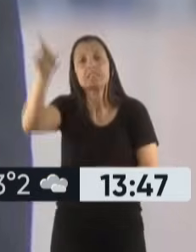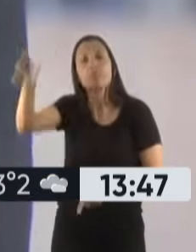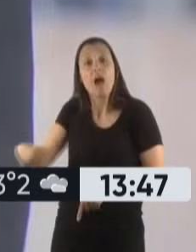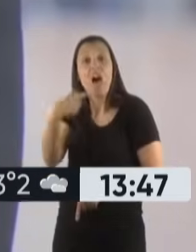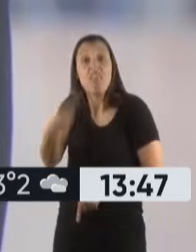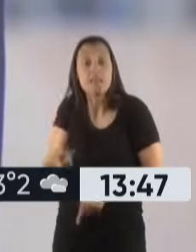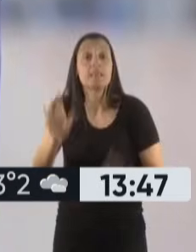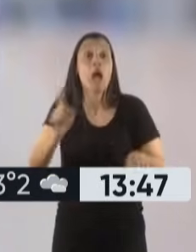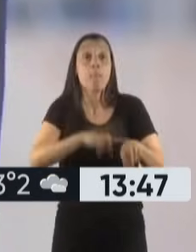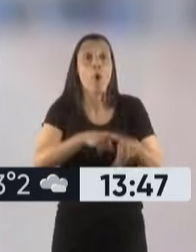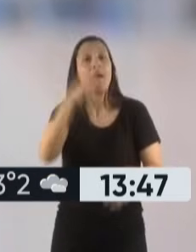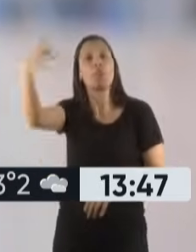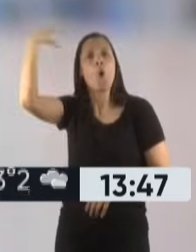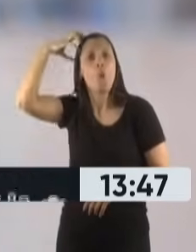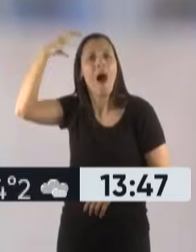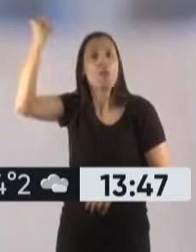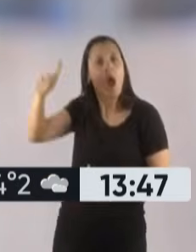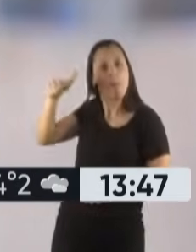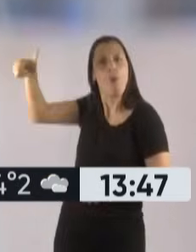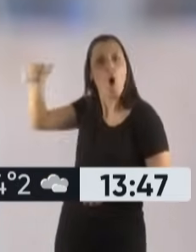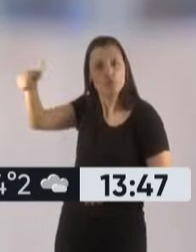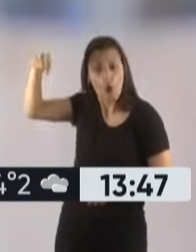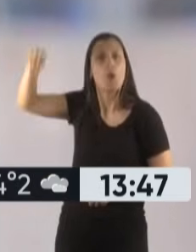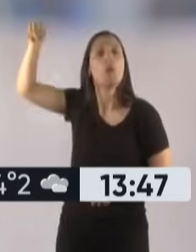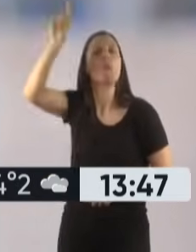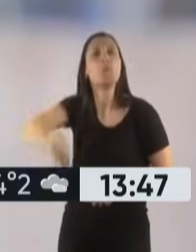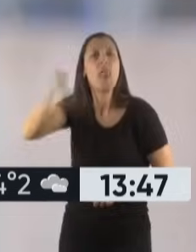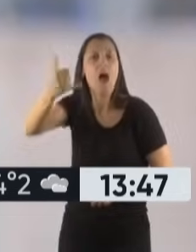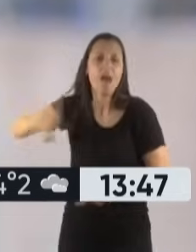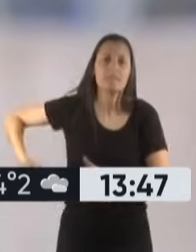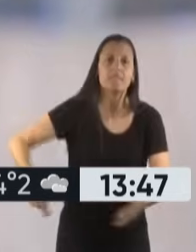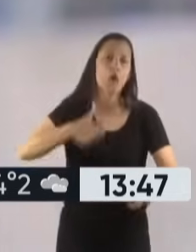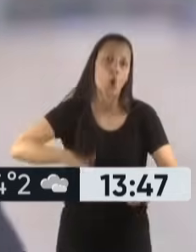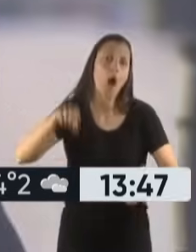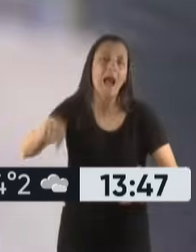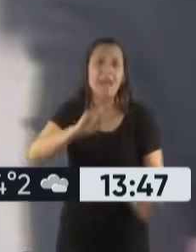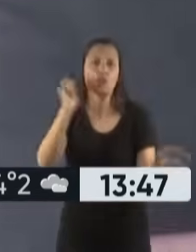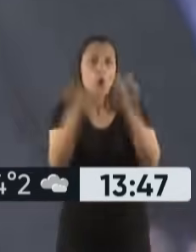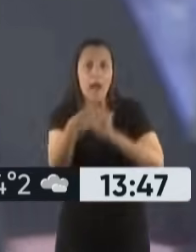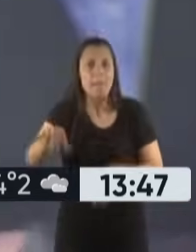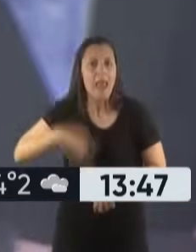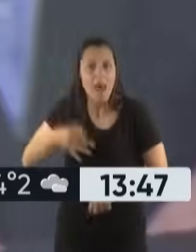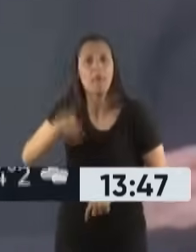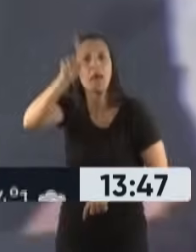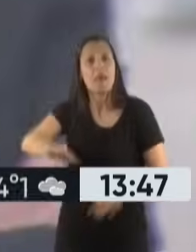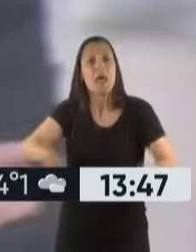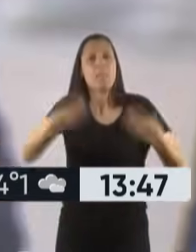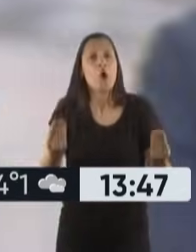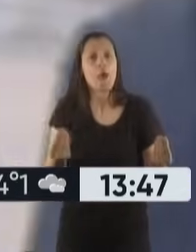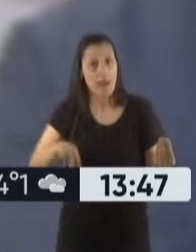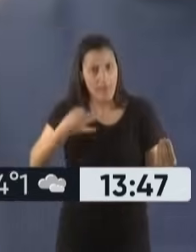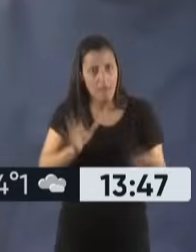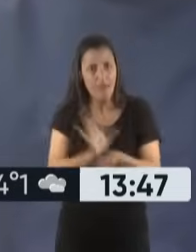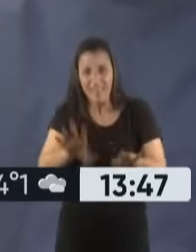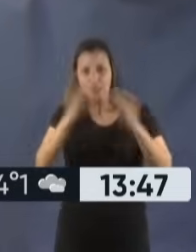la cadena de baño y le digo a mi mamá, vamos a, esto va a la cloaca... ese señor le está cambiando la vida, le está haciendo una mejor vida.